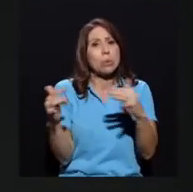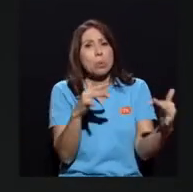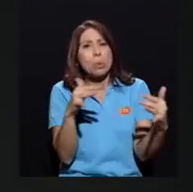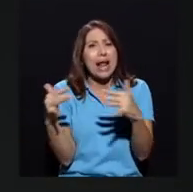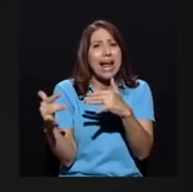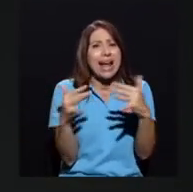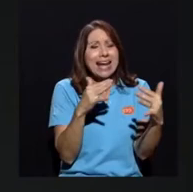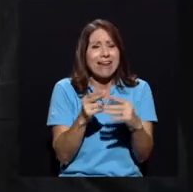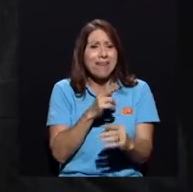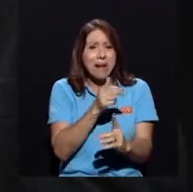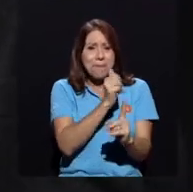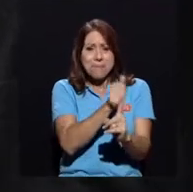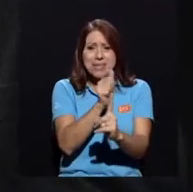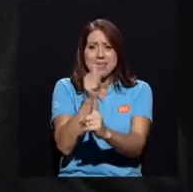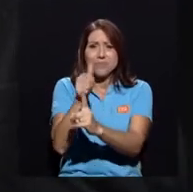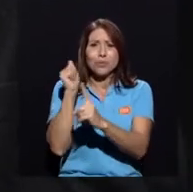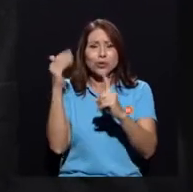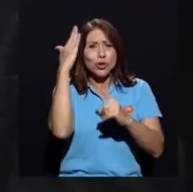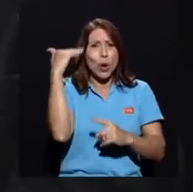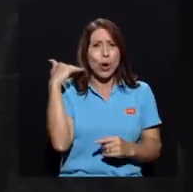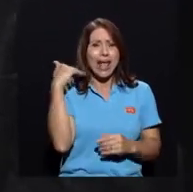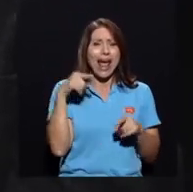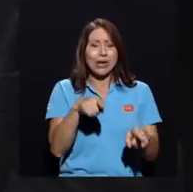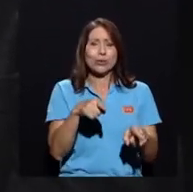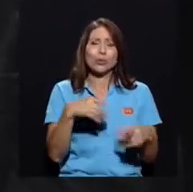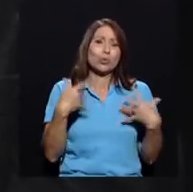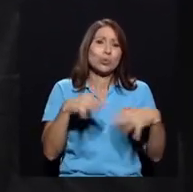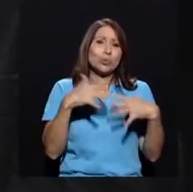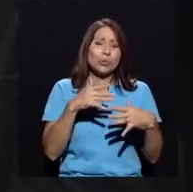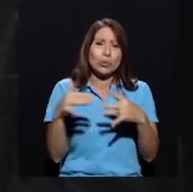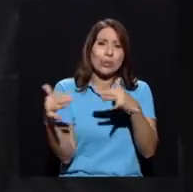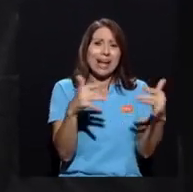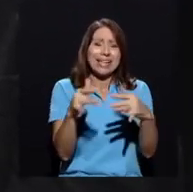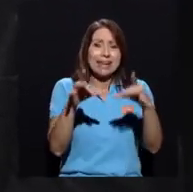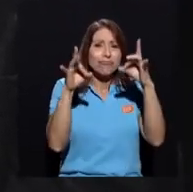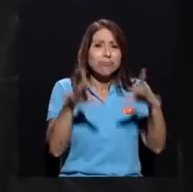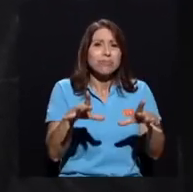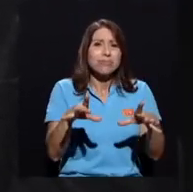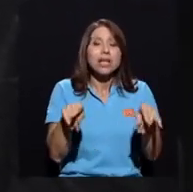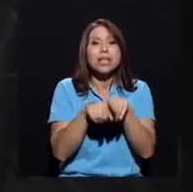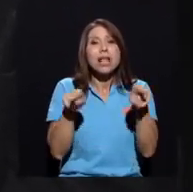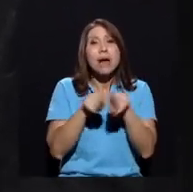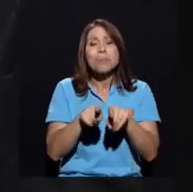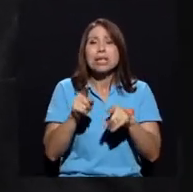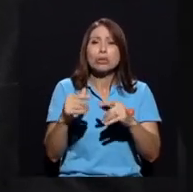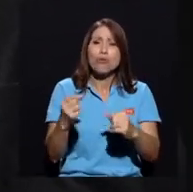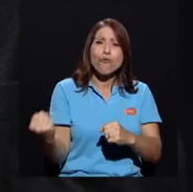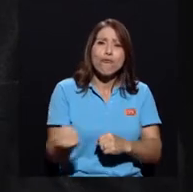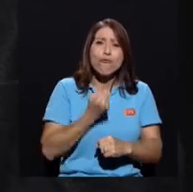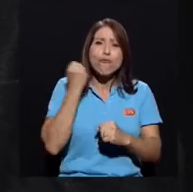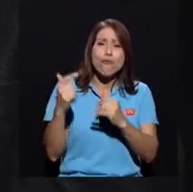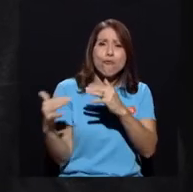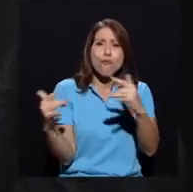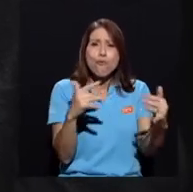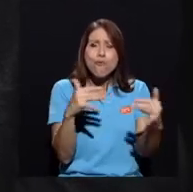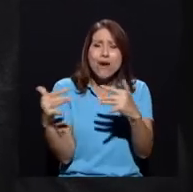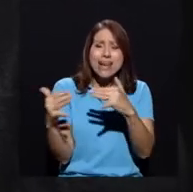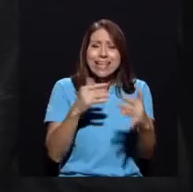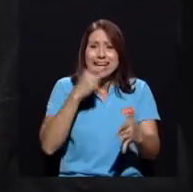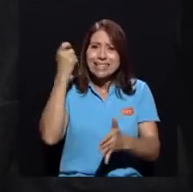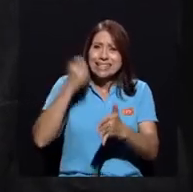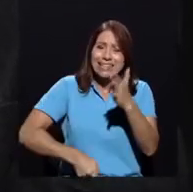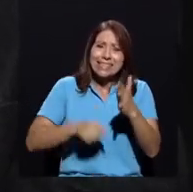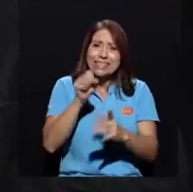coreanos, terrorífica, terrorífica la guerra fratricida, y luego una guerra muy cruenta, en condiciones muchas veces muy duras,